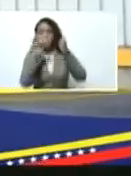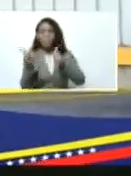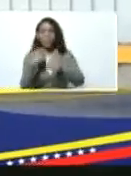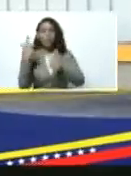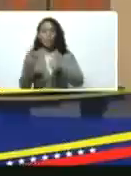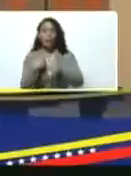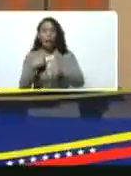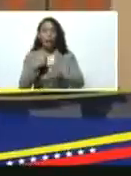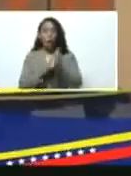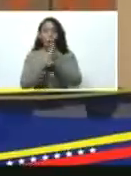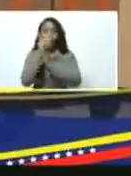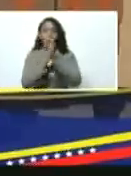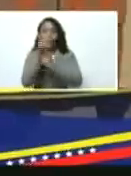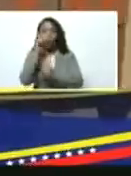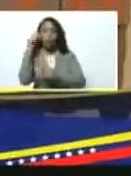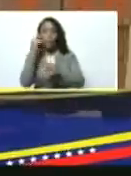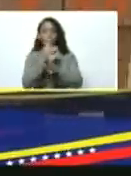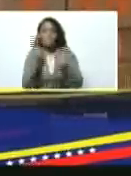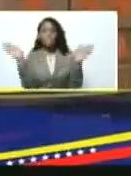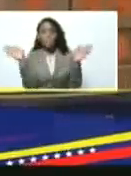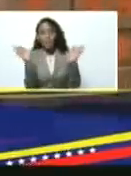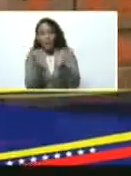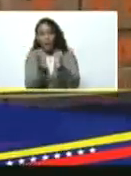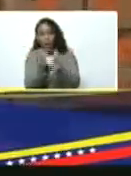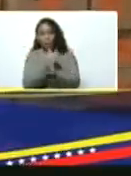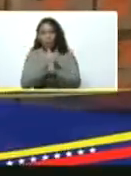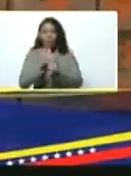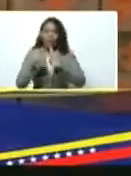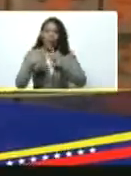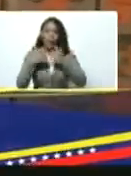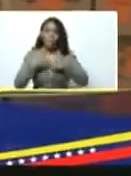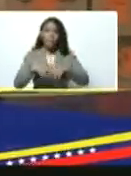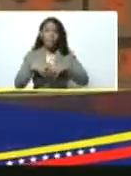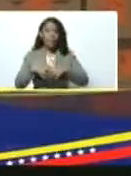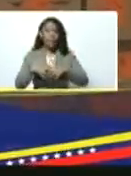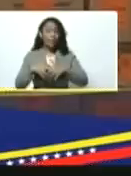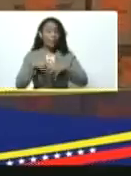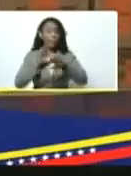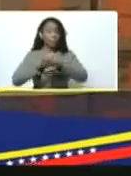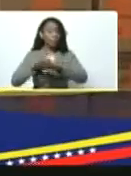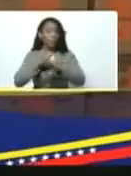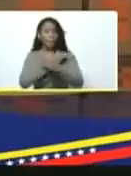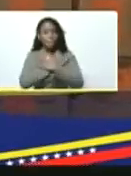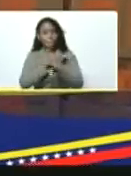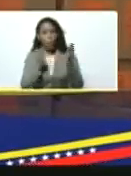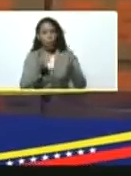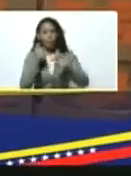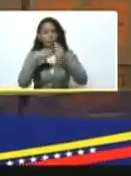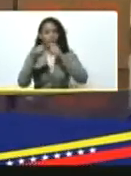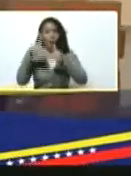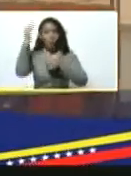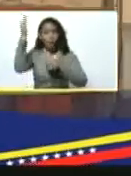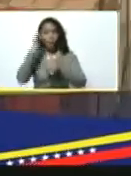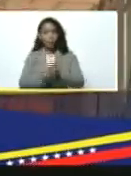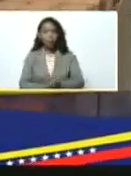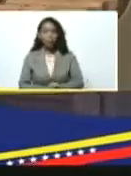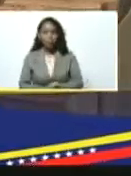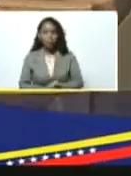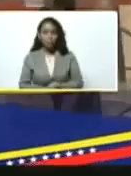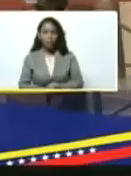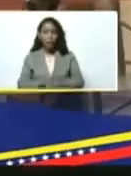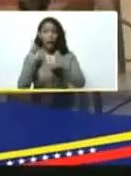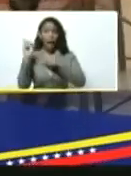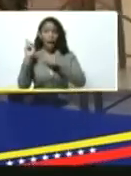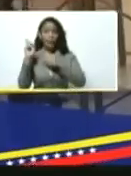a los emprendedores, pequeñas y medianas empresas con vocación de exportación. Este almacén